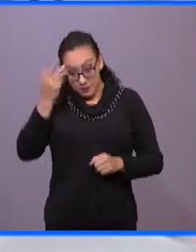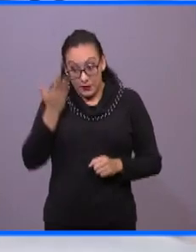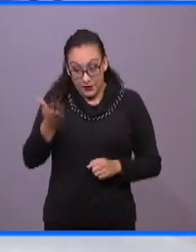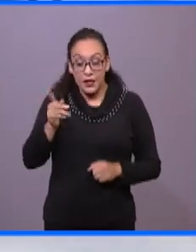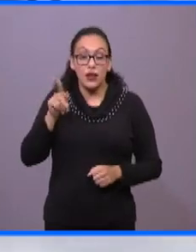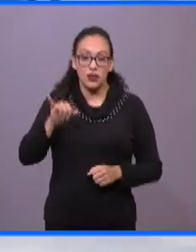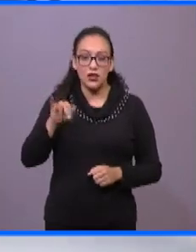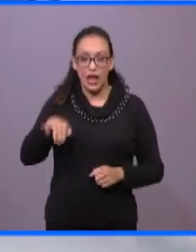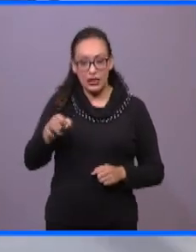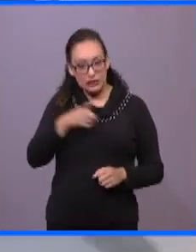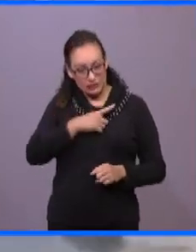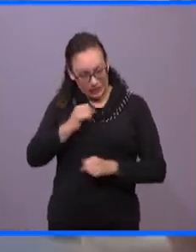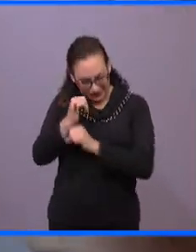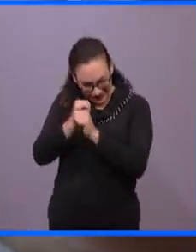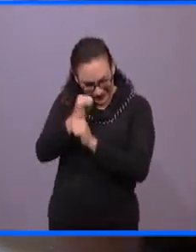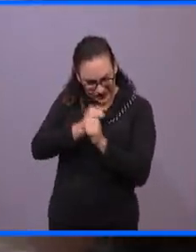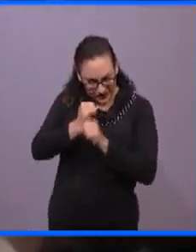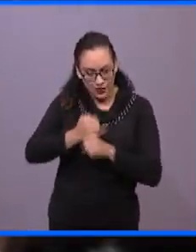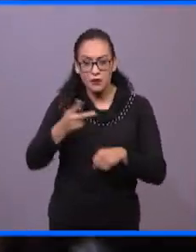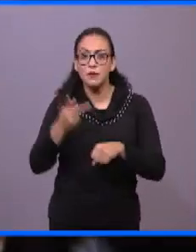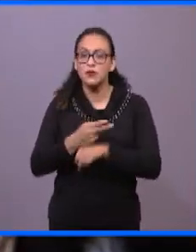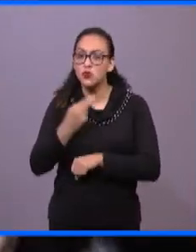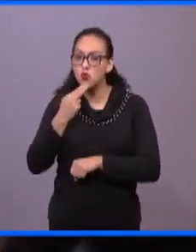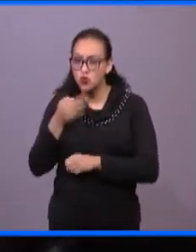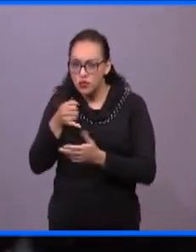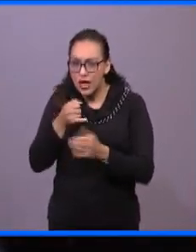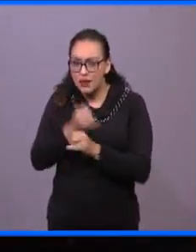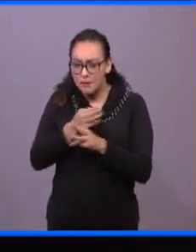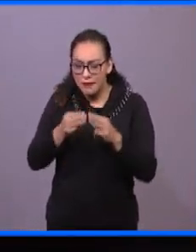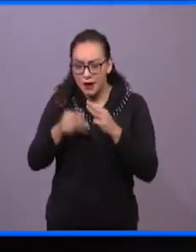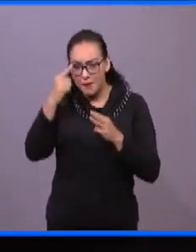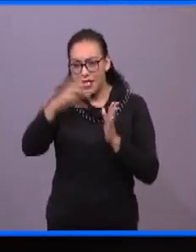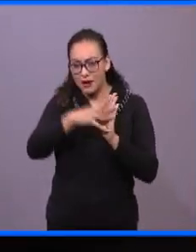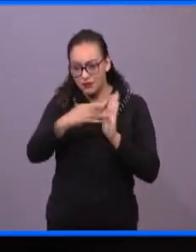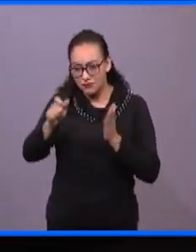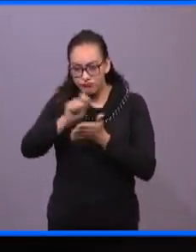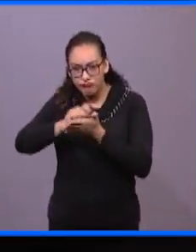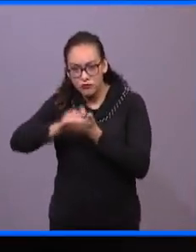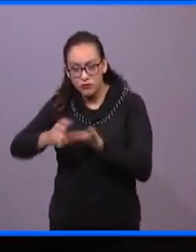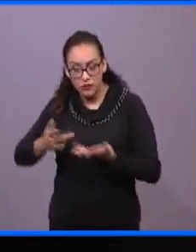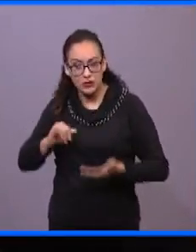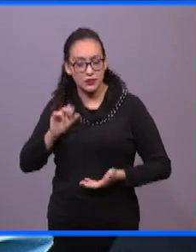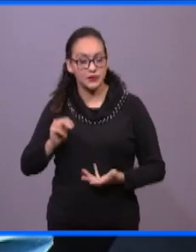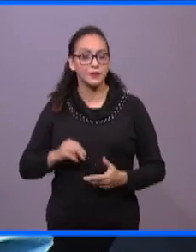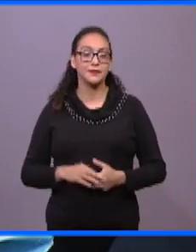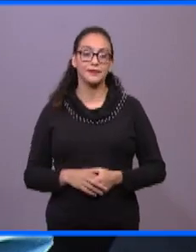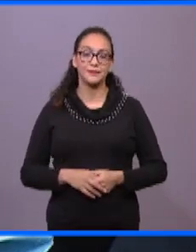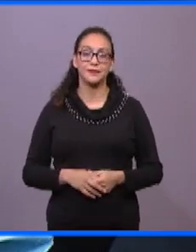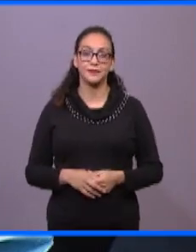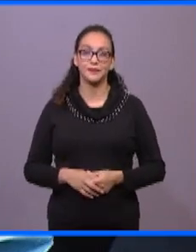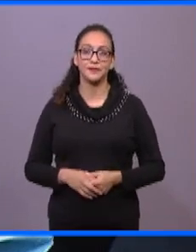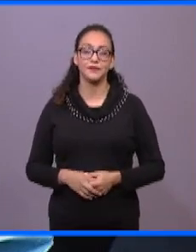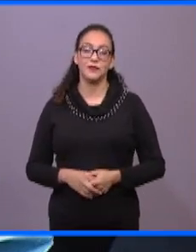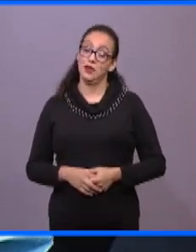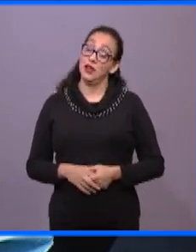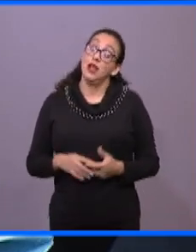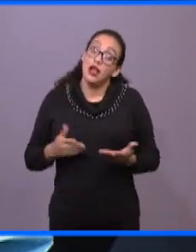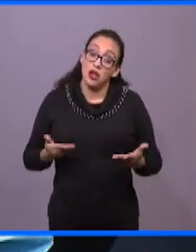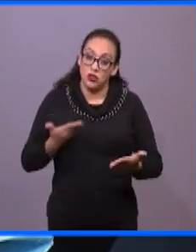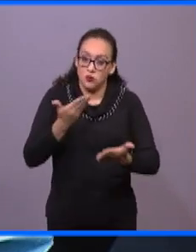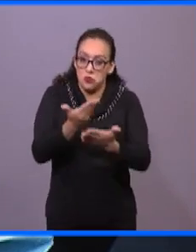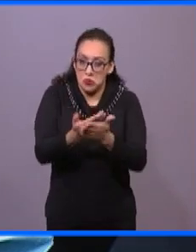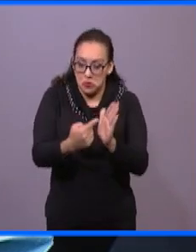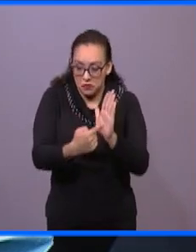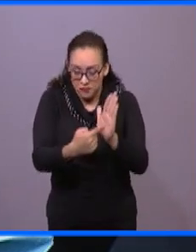INE la investigación exhaustiva sobre el uso de estos materiales para influir el voto. Los elementos que se